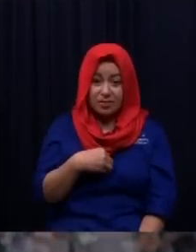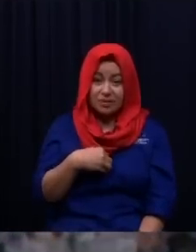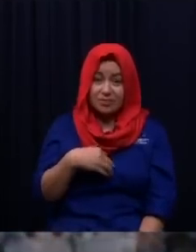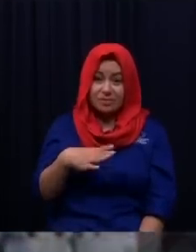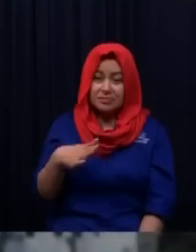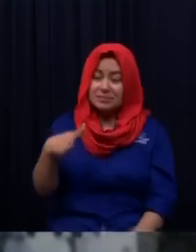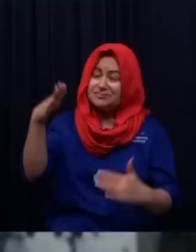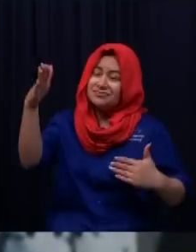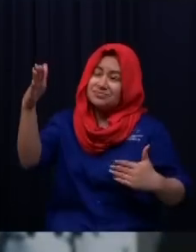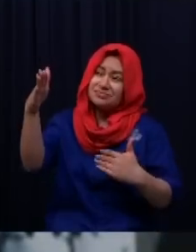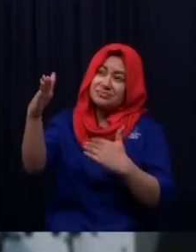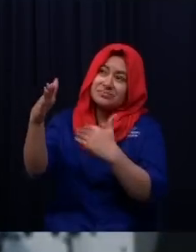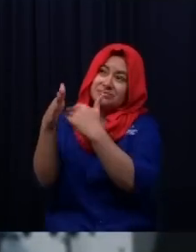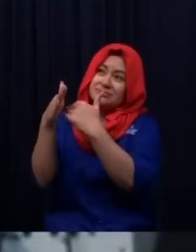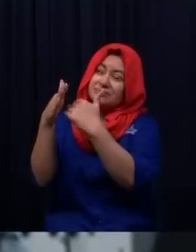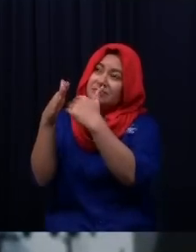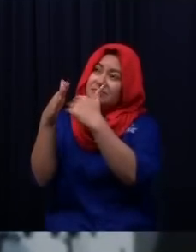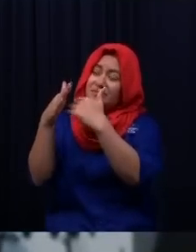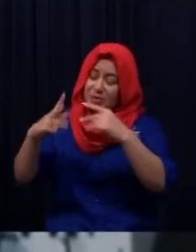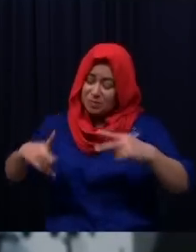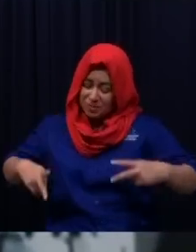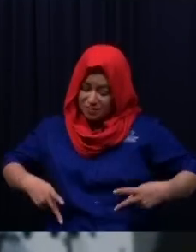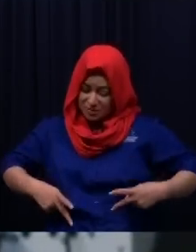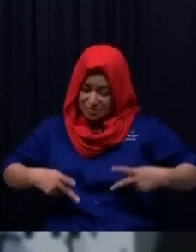morando en tu presencia,